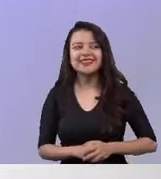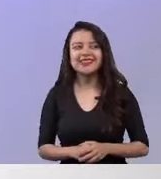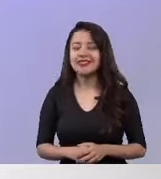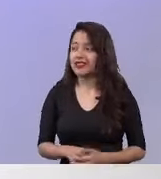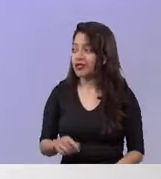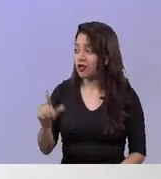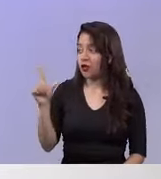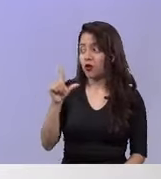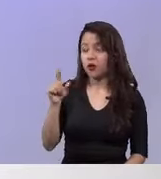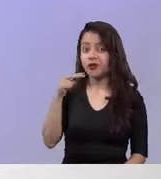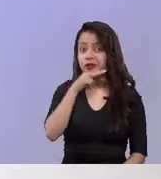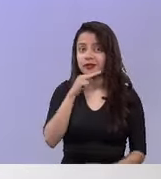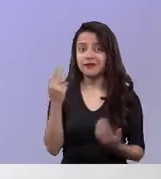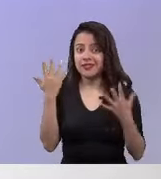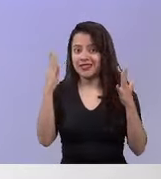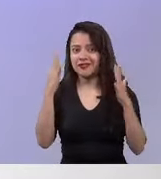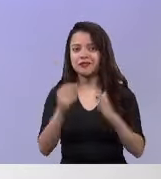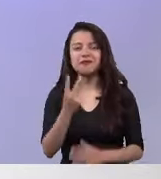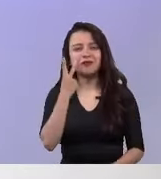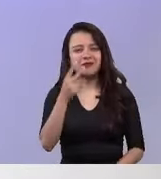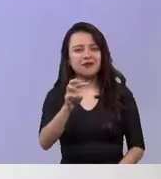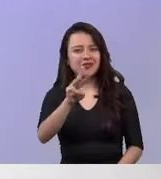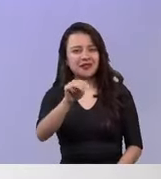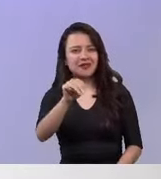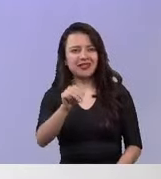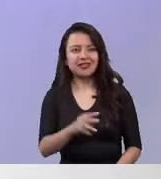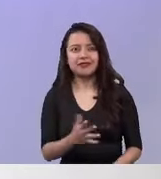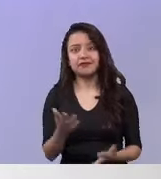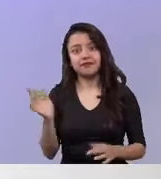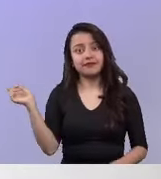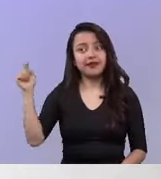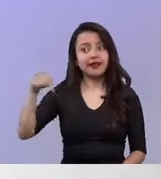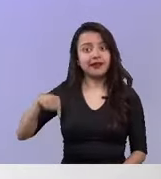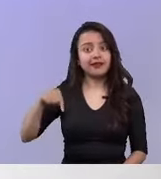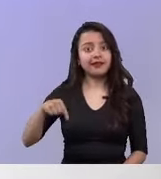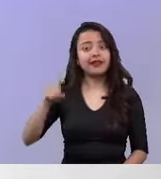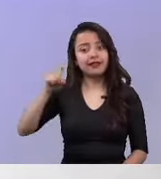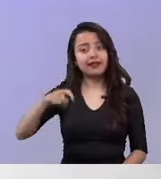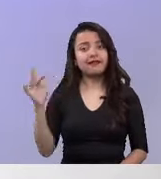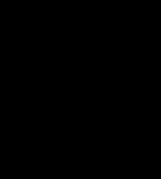festivo, ¿no? Lunes el festivo martes nos y vemos. Esperamos a Juan Diego aquí el martes. Si no, ya saben.